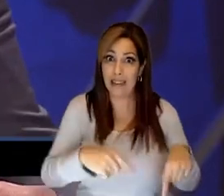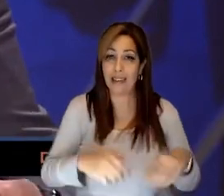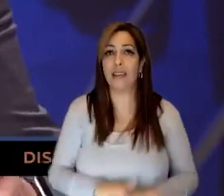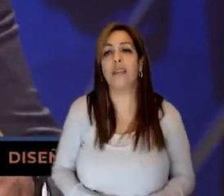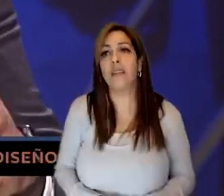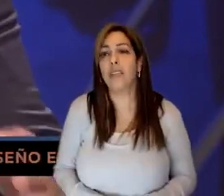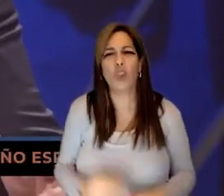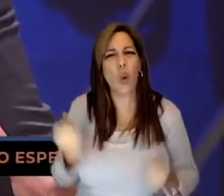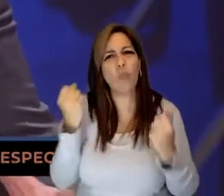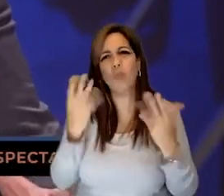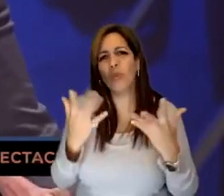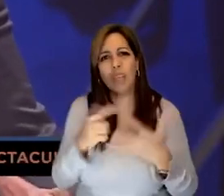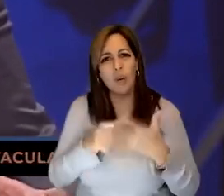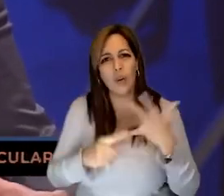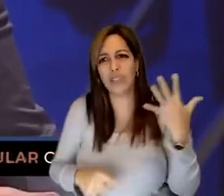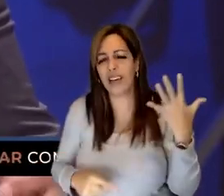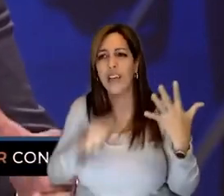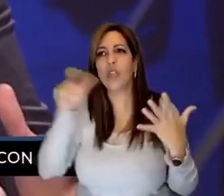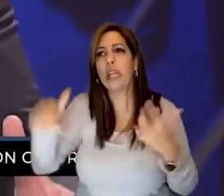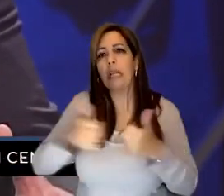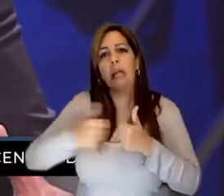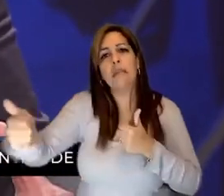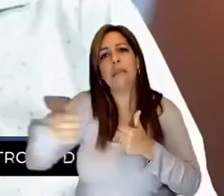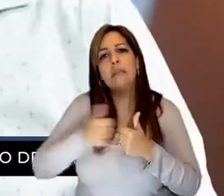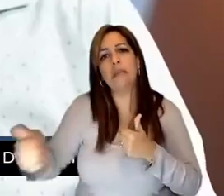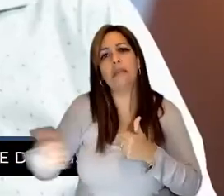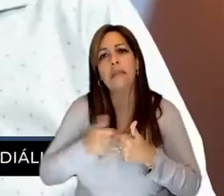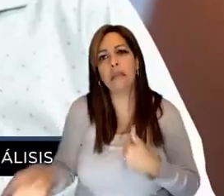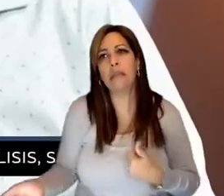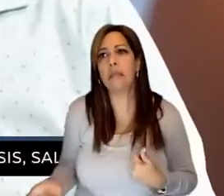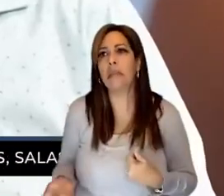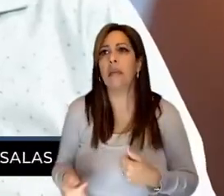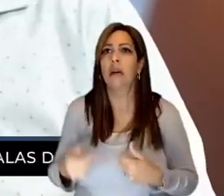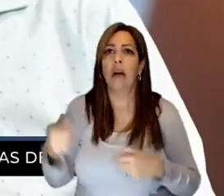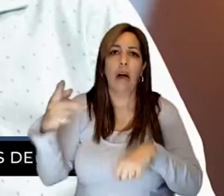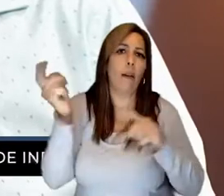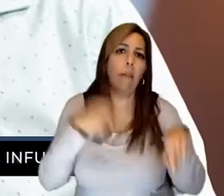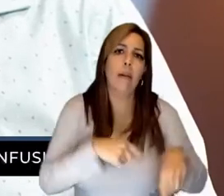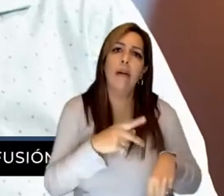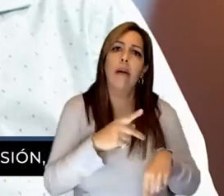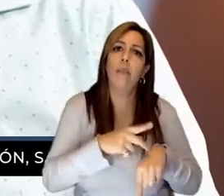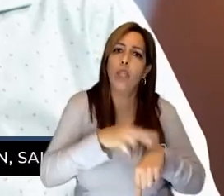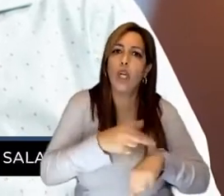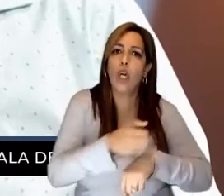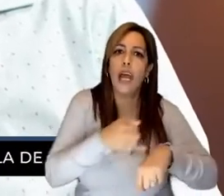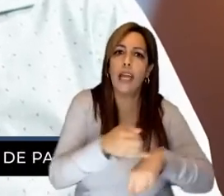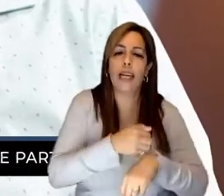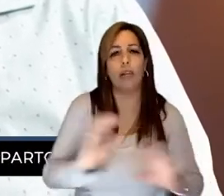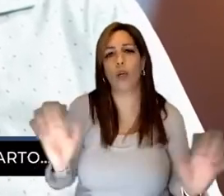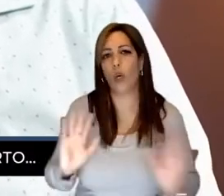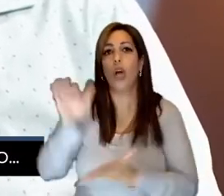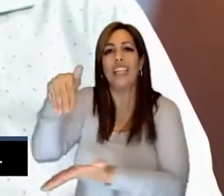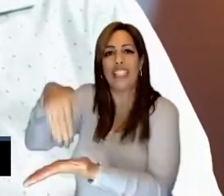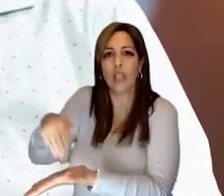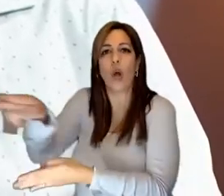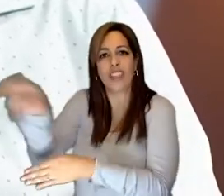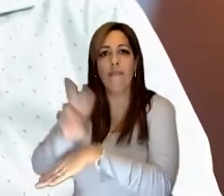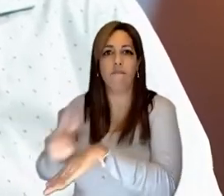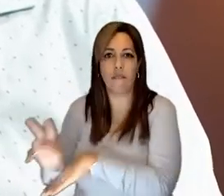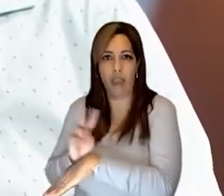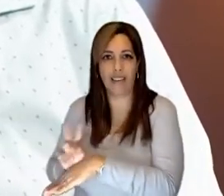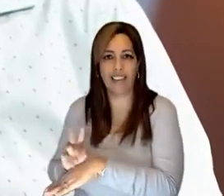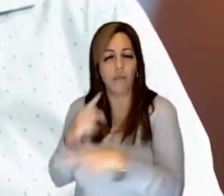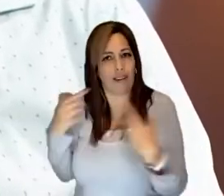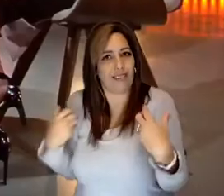que mucha de la ciudadanía no va a tener que estar uh-huh. dependiendo de los servicios en la Isla Grande okay. y van a tener su centro allí en la